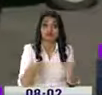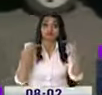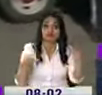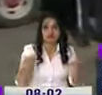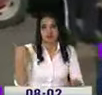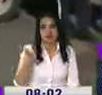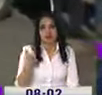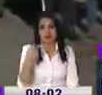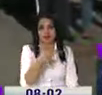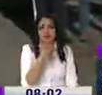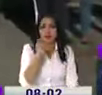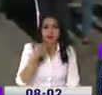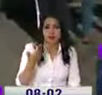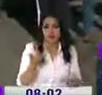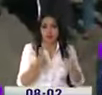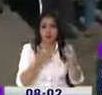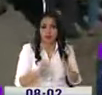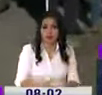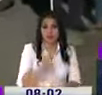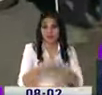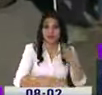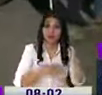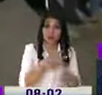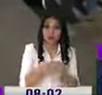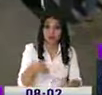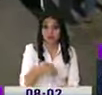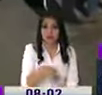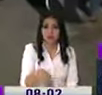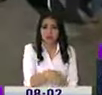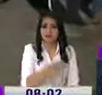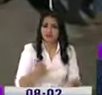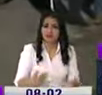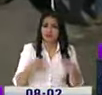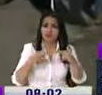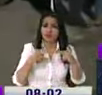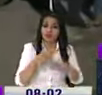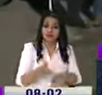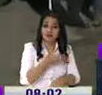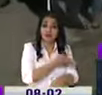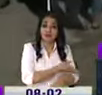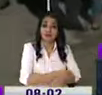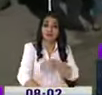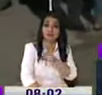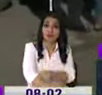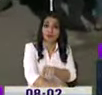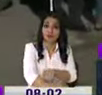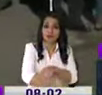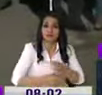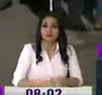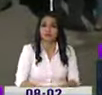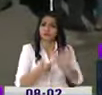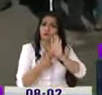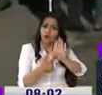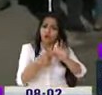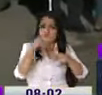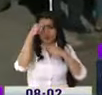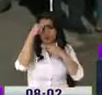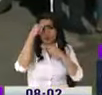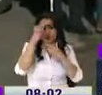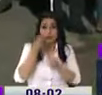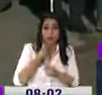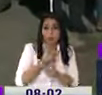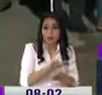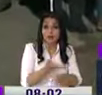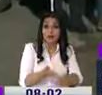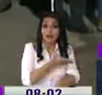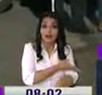mejor jugador del mundo. Y nosotros queremos conocer precisamente la previa de ese partido y vamos a presentarles una nota que nos cuenta todo esto de